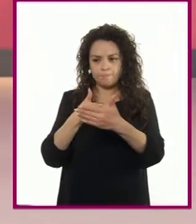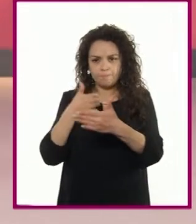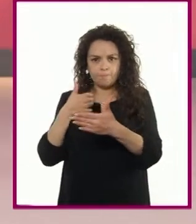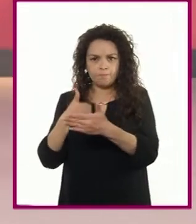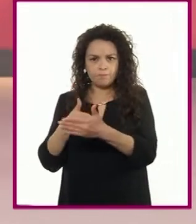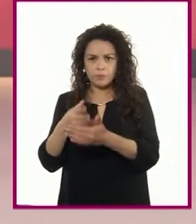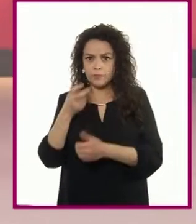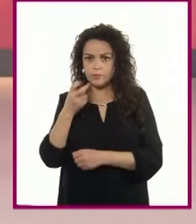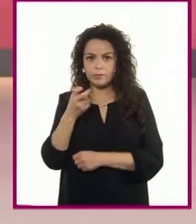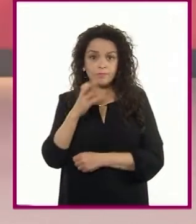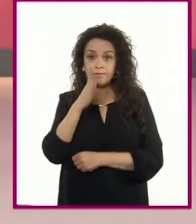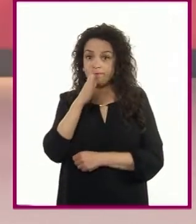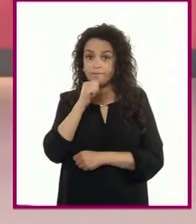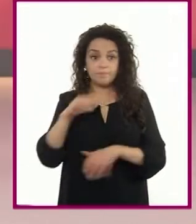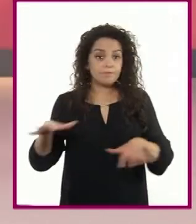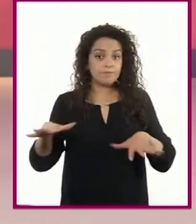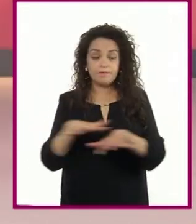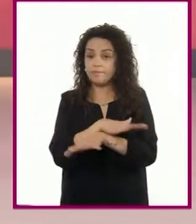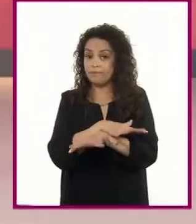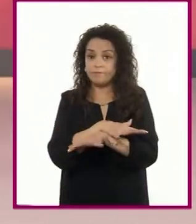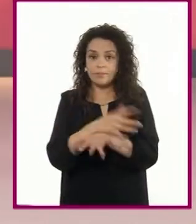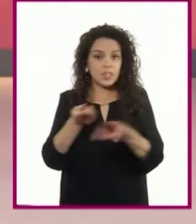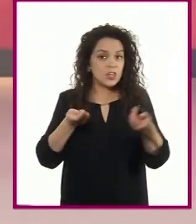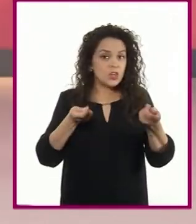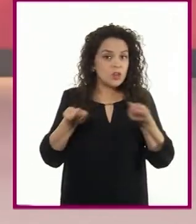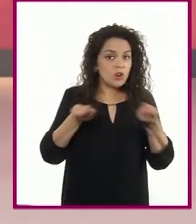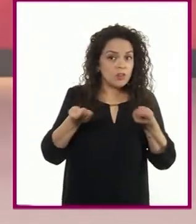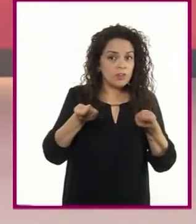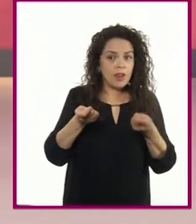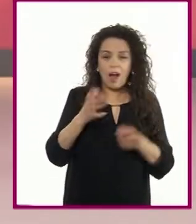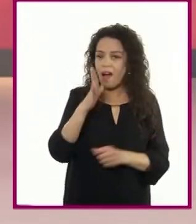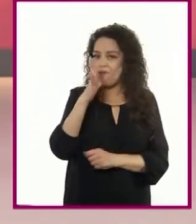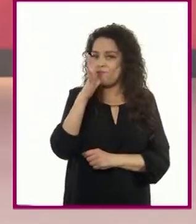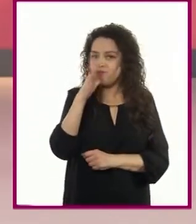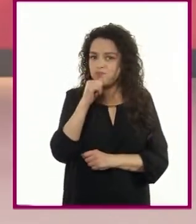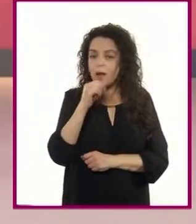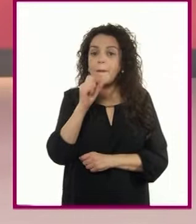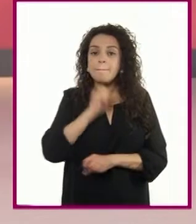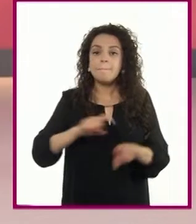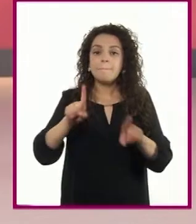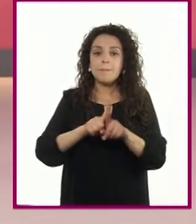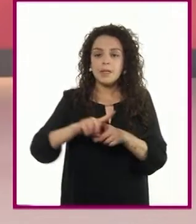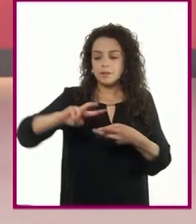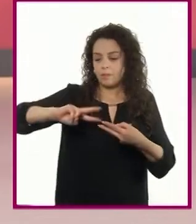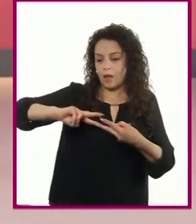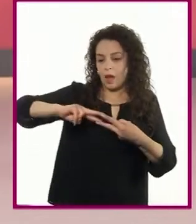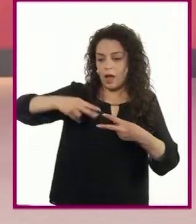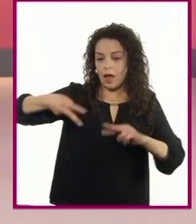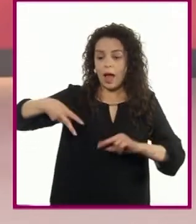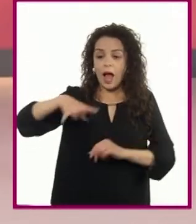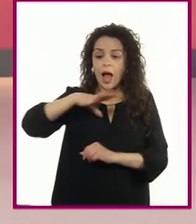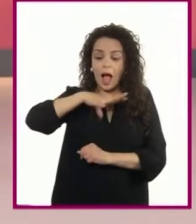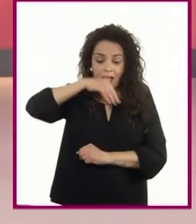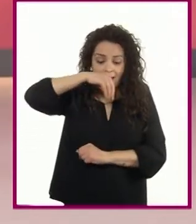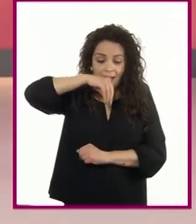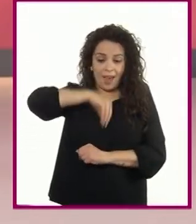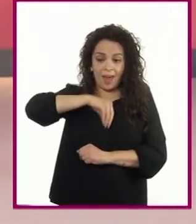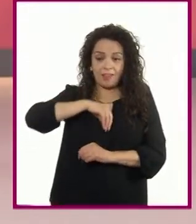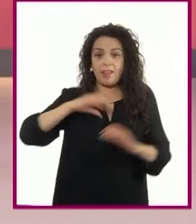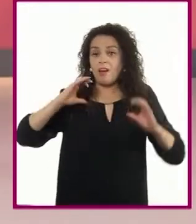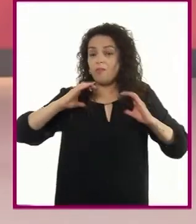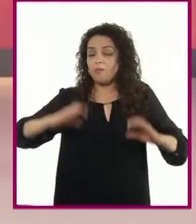no los podemos cambiar, manipular o controlar, al igual que los factores genéticos que están en nuestros genes y